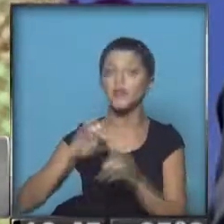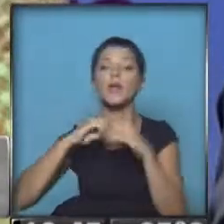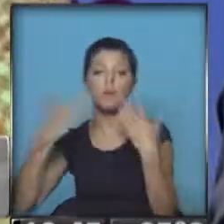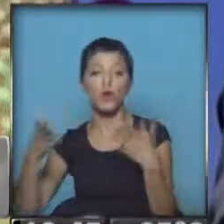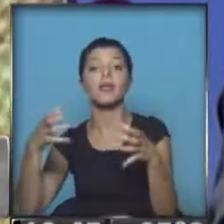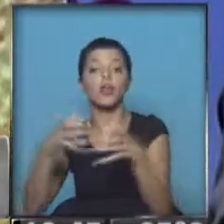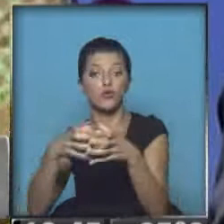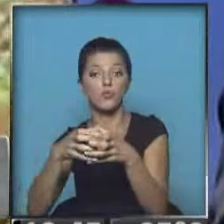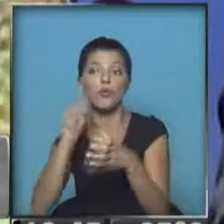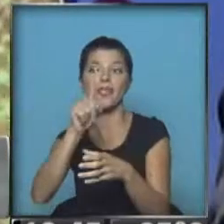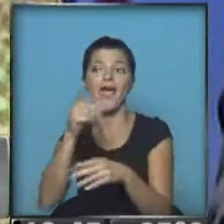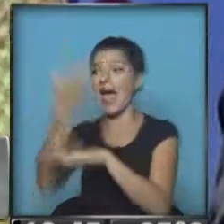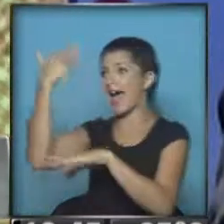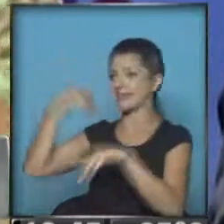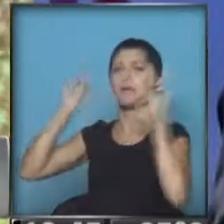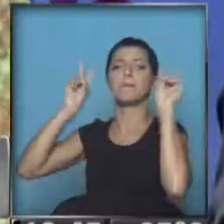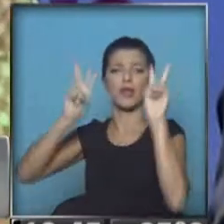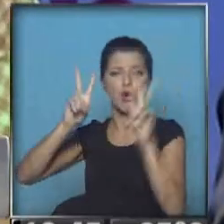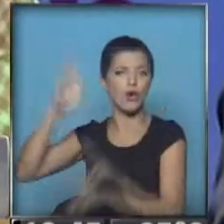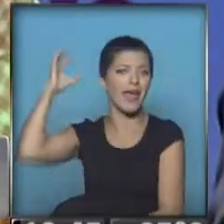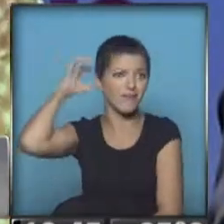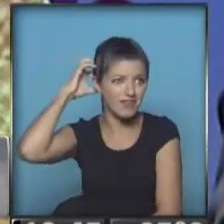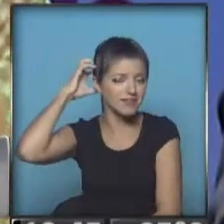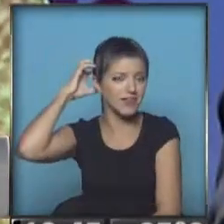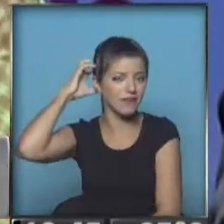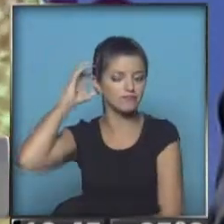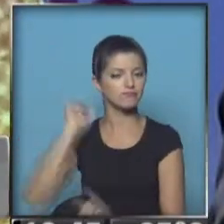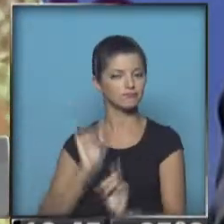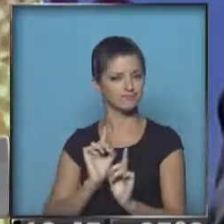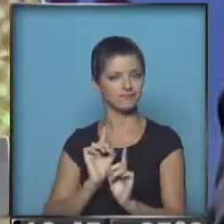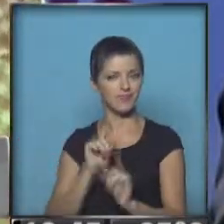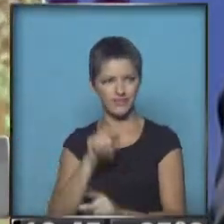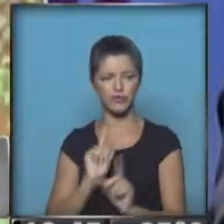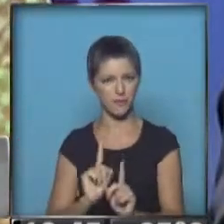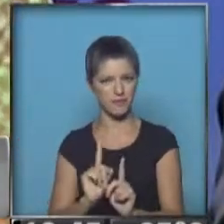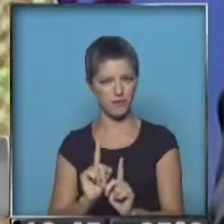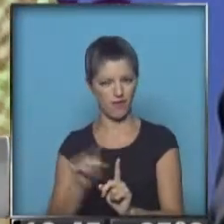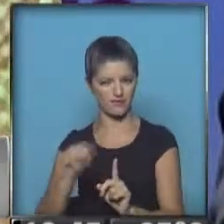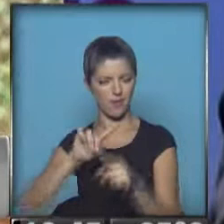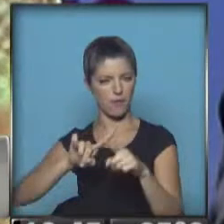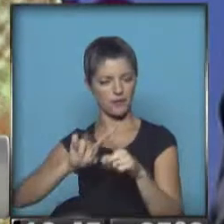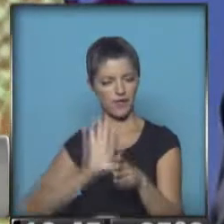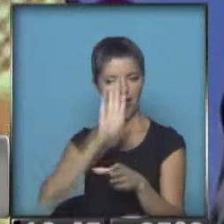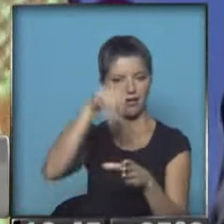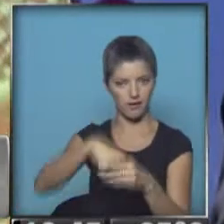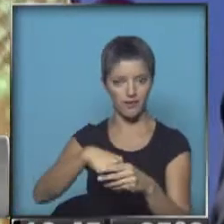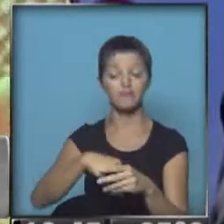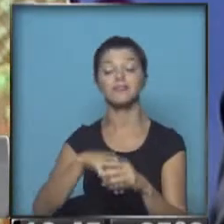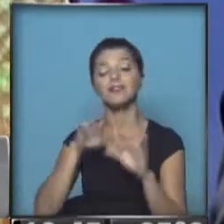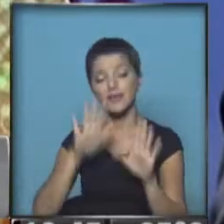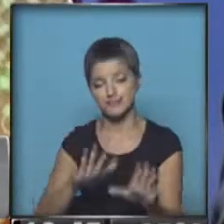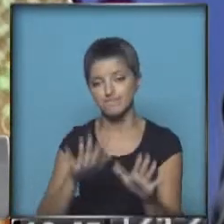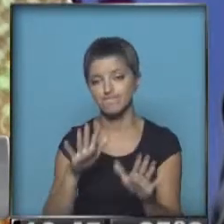partido del general Perón y de Evita llevando a cabo estas políticas? Esto fue lo que nos pasó.